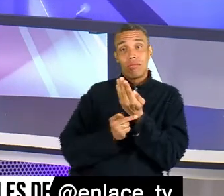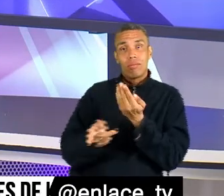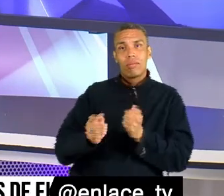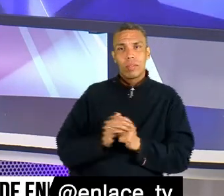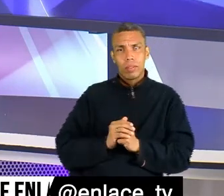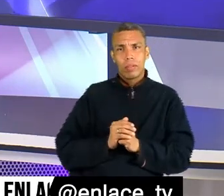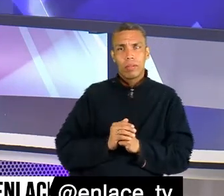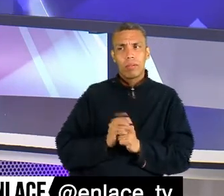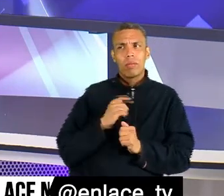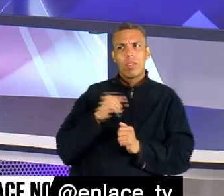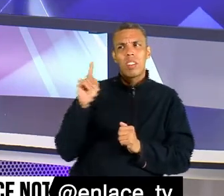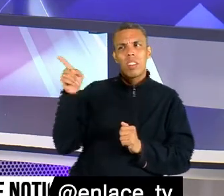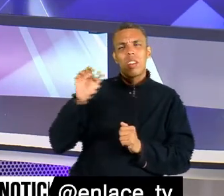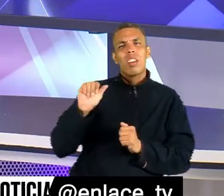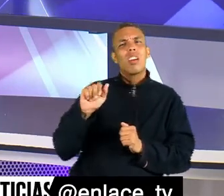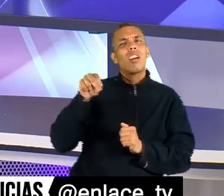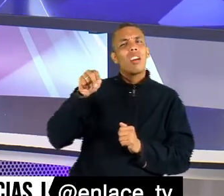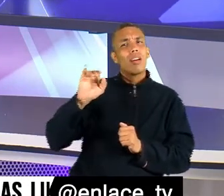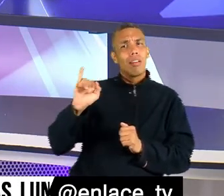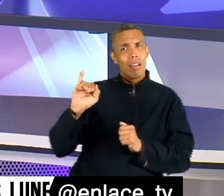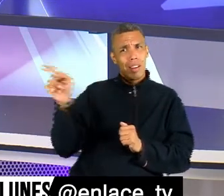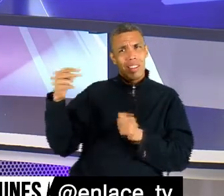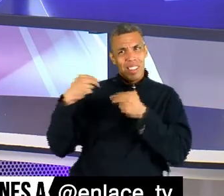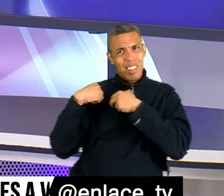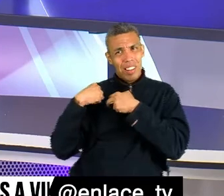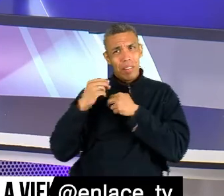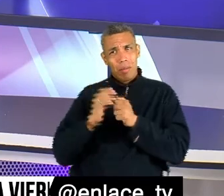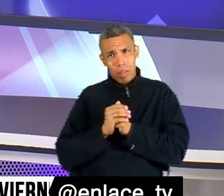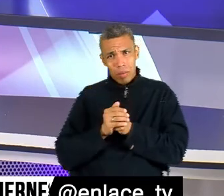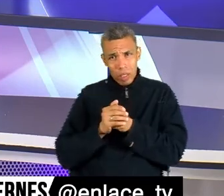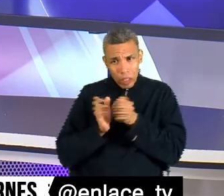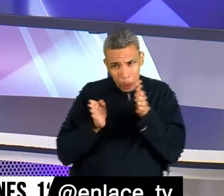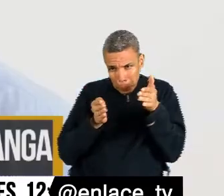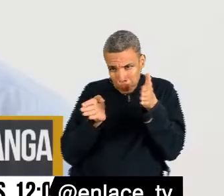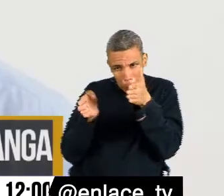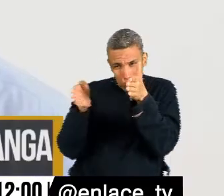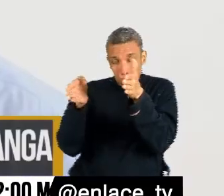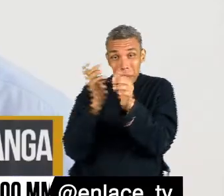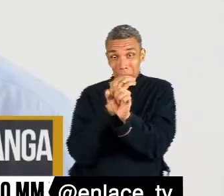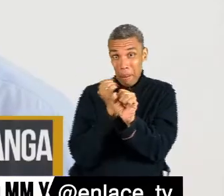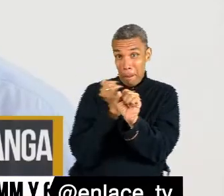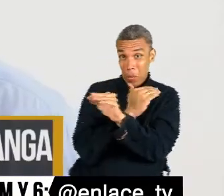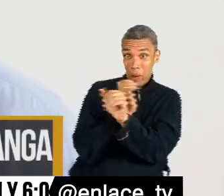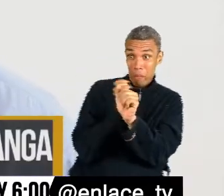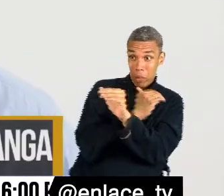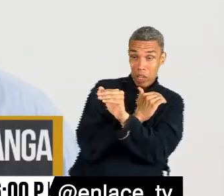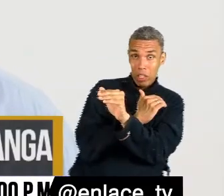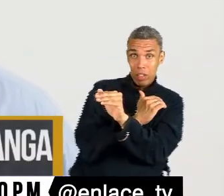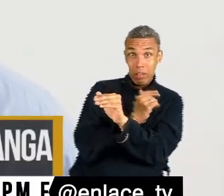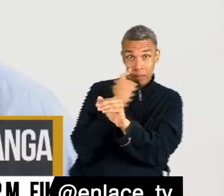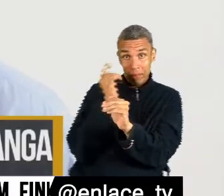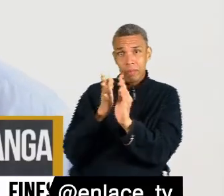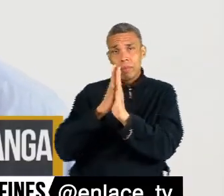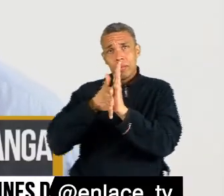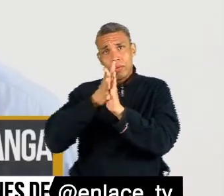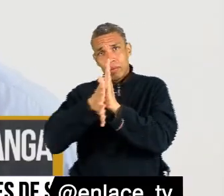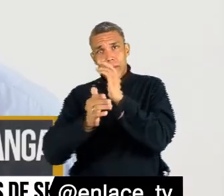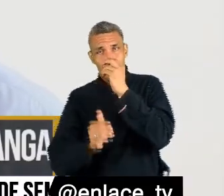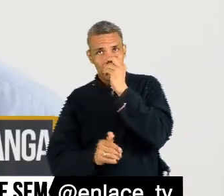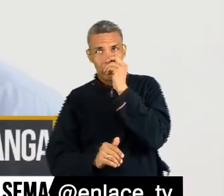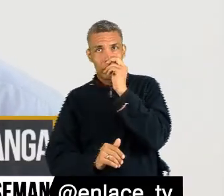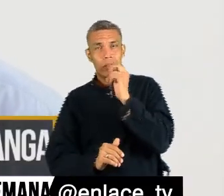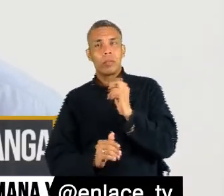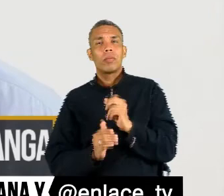el trayecto de doble calzada entre el sector de La Virgen y el Retén. La de destacar y la más importante es cómo no